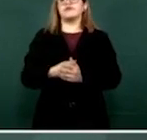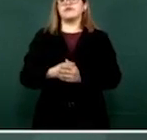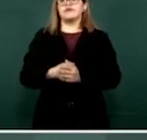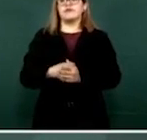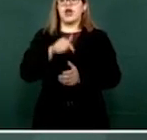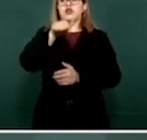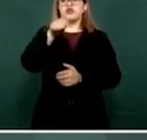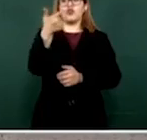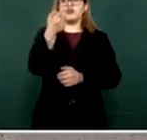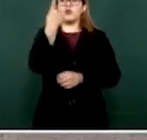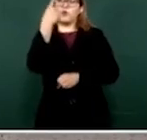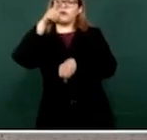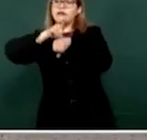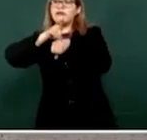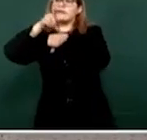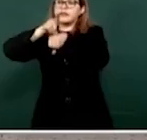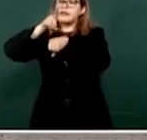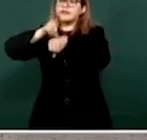diarios,